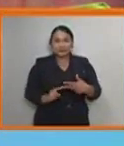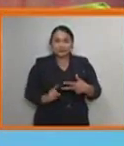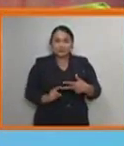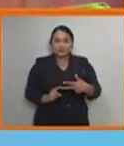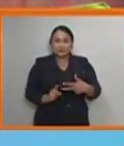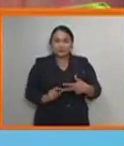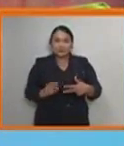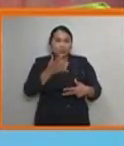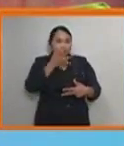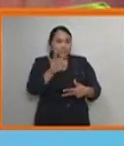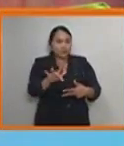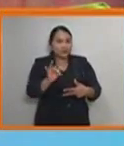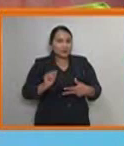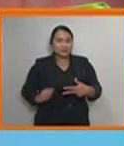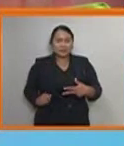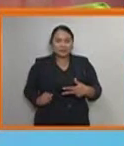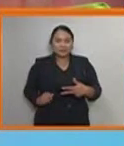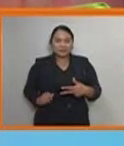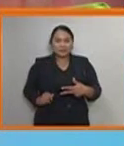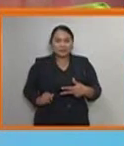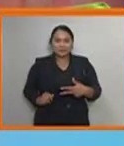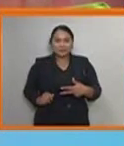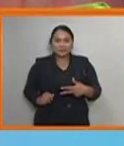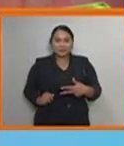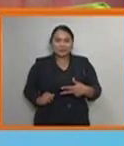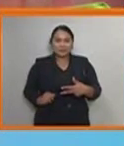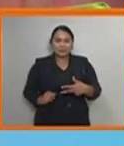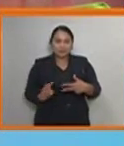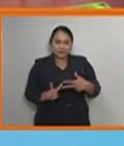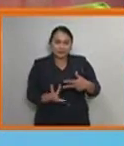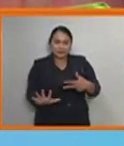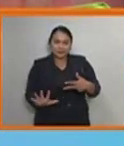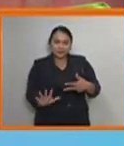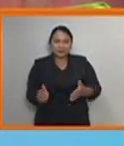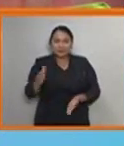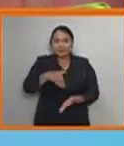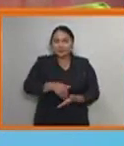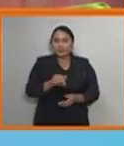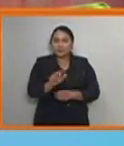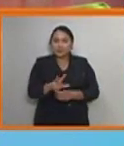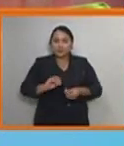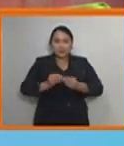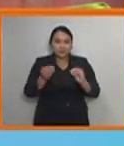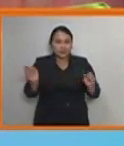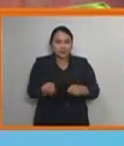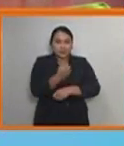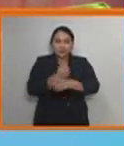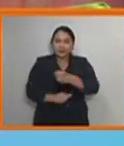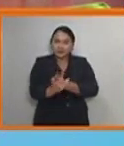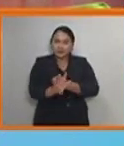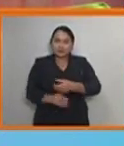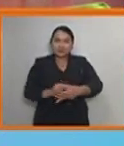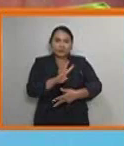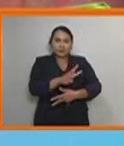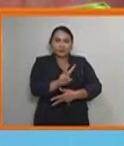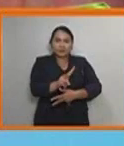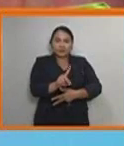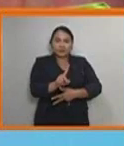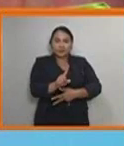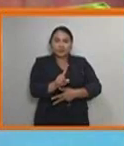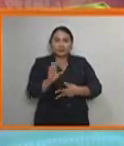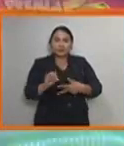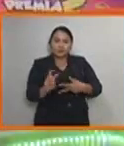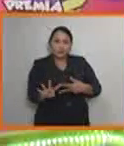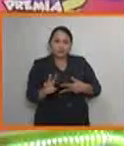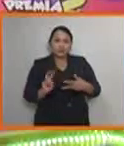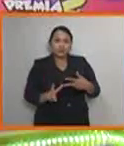ganador, suerte, porque este es el 25. Números ganadores para Pega 3 son el 41, 04 y